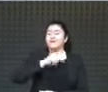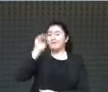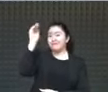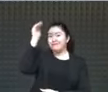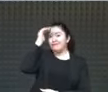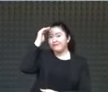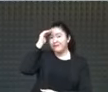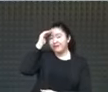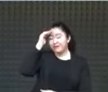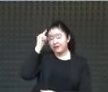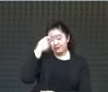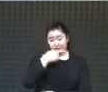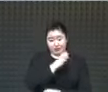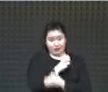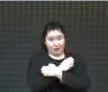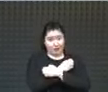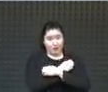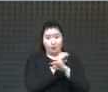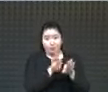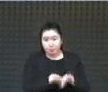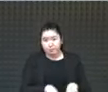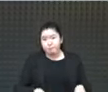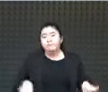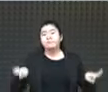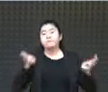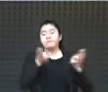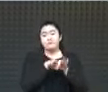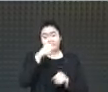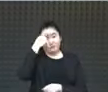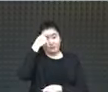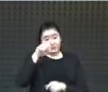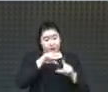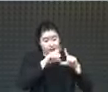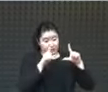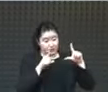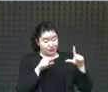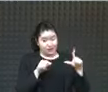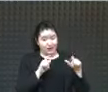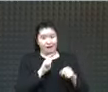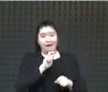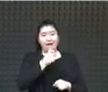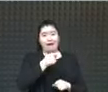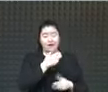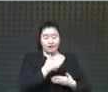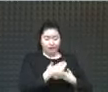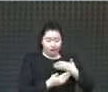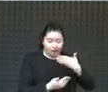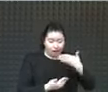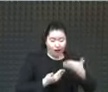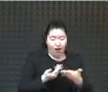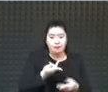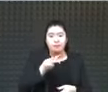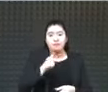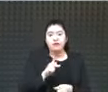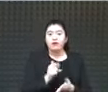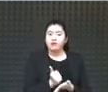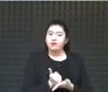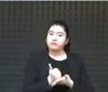de los grandes derechos de esta visión de bienestar para nuestro país. Por eso es progreso con bienestar, por eso no